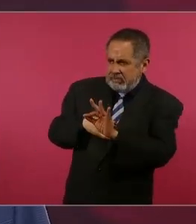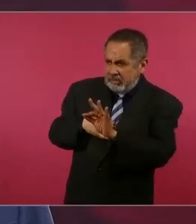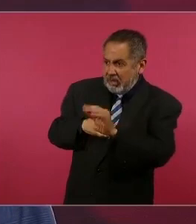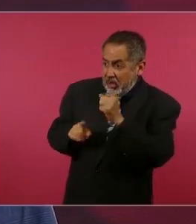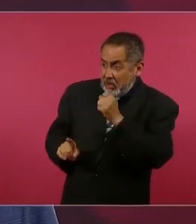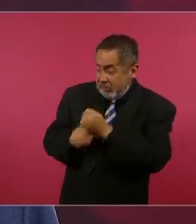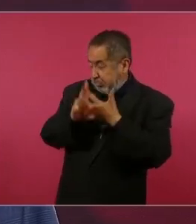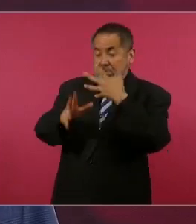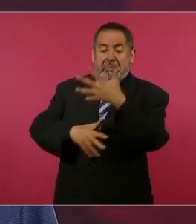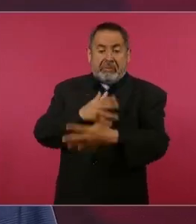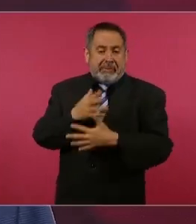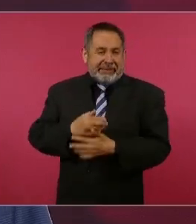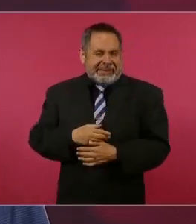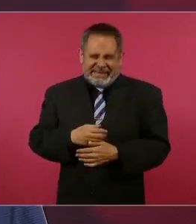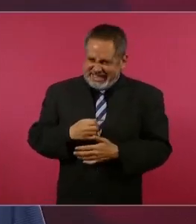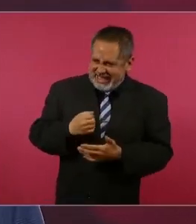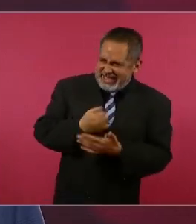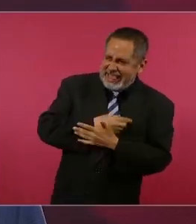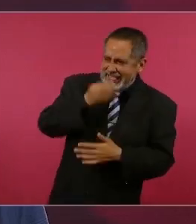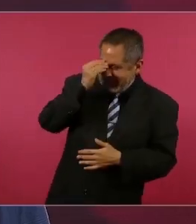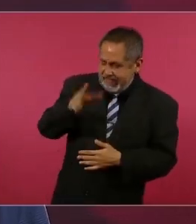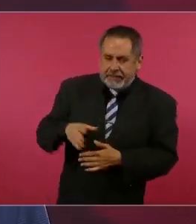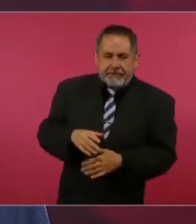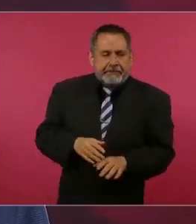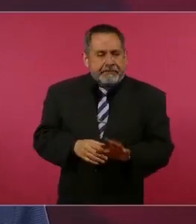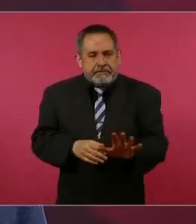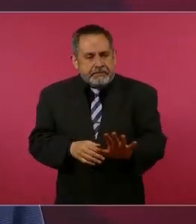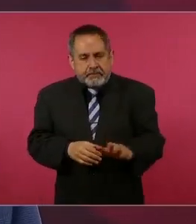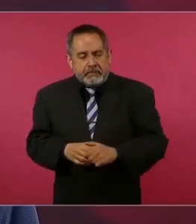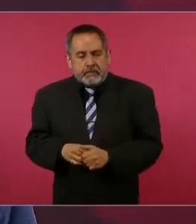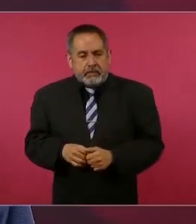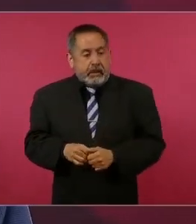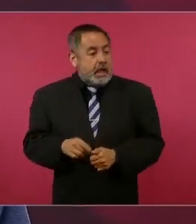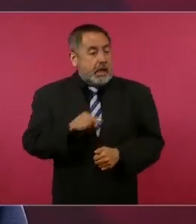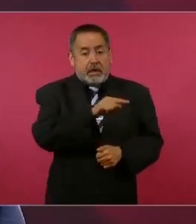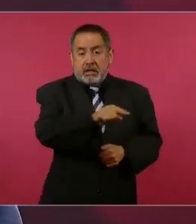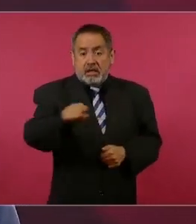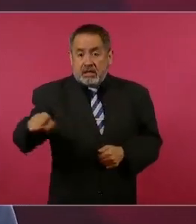provocación, que no se reprima a nadie.